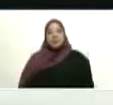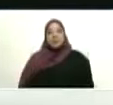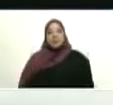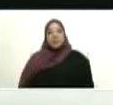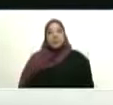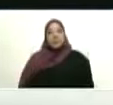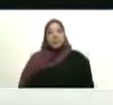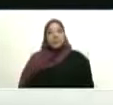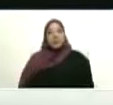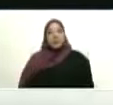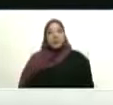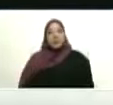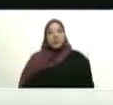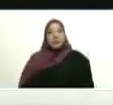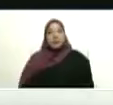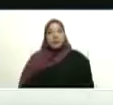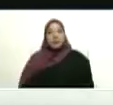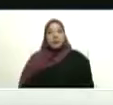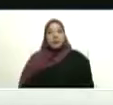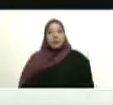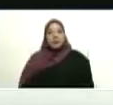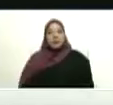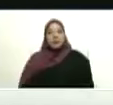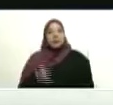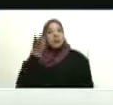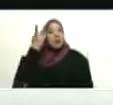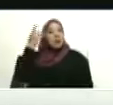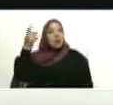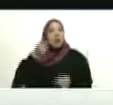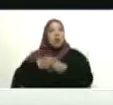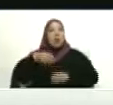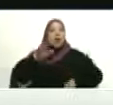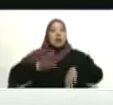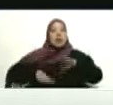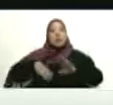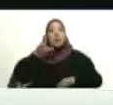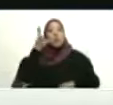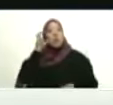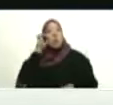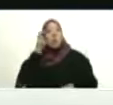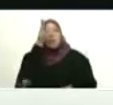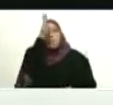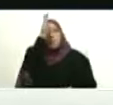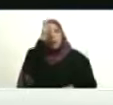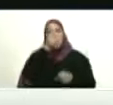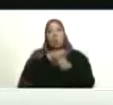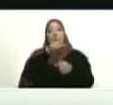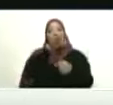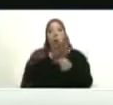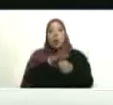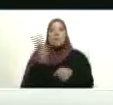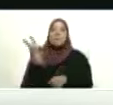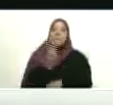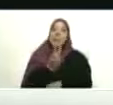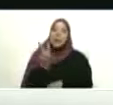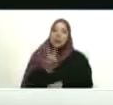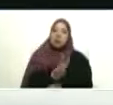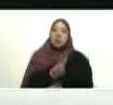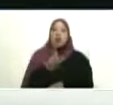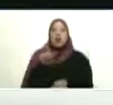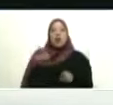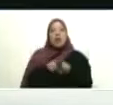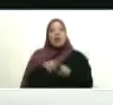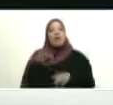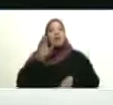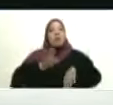Para adelante lo que vamos, pues. Que suenen los tambores allá en Falcón, en Coro. Que suenen a bailar los tambores,